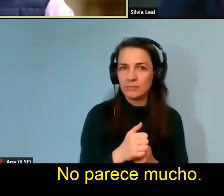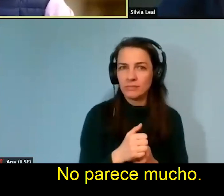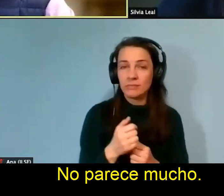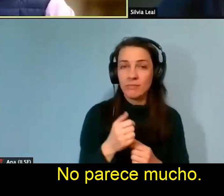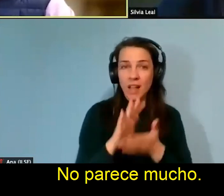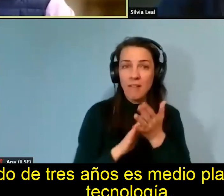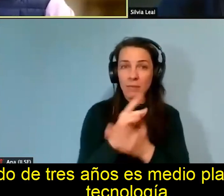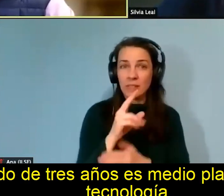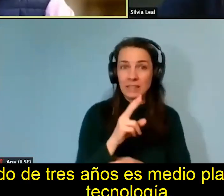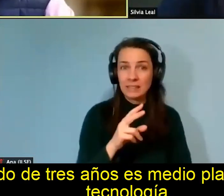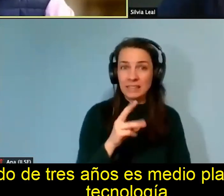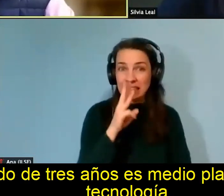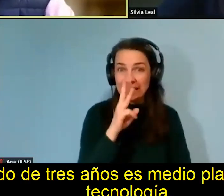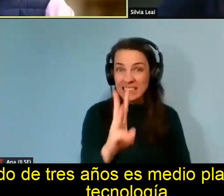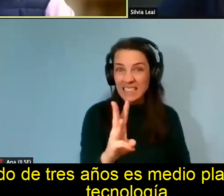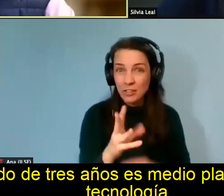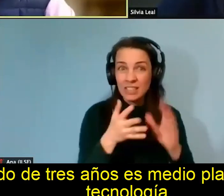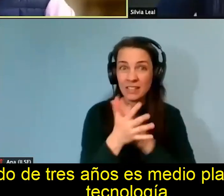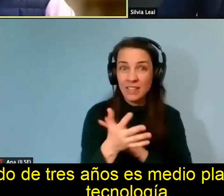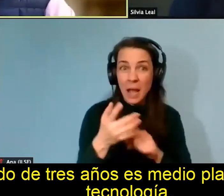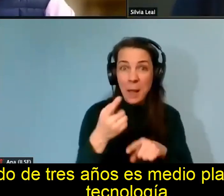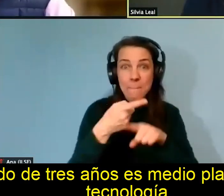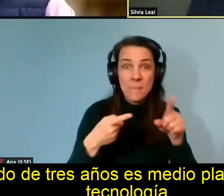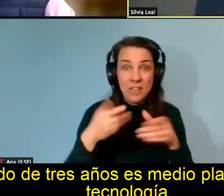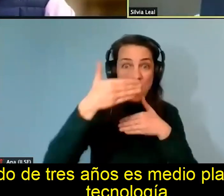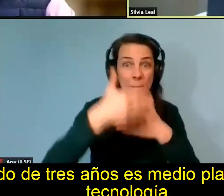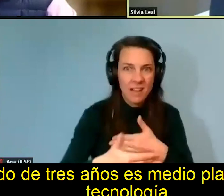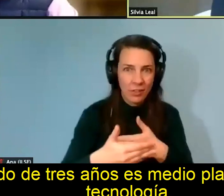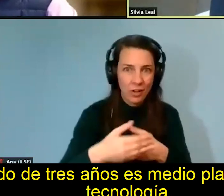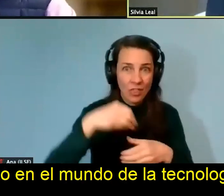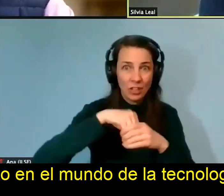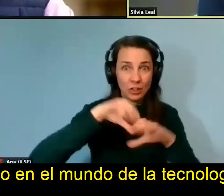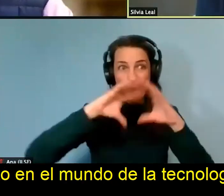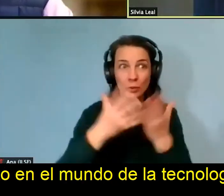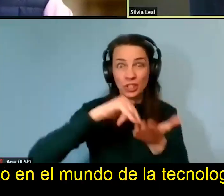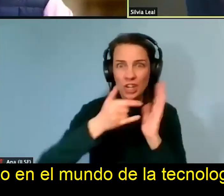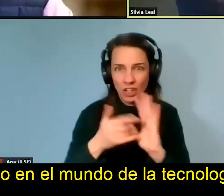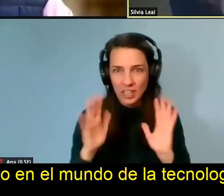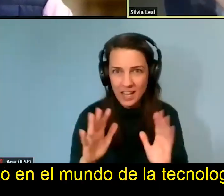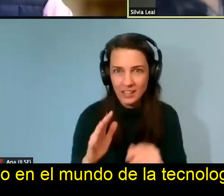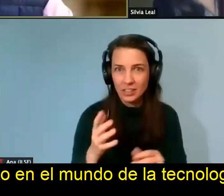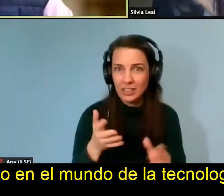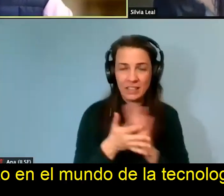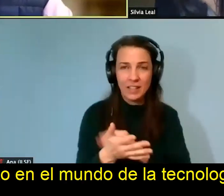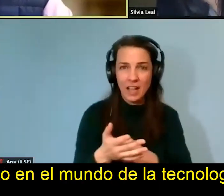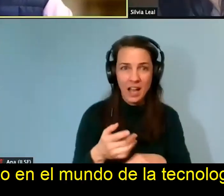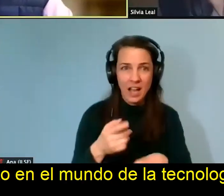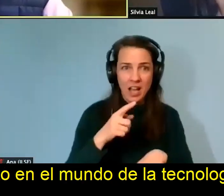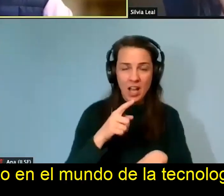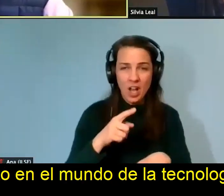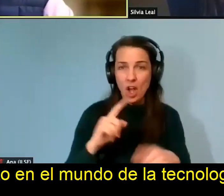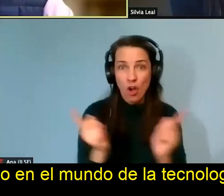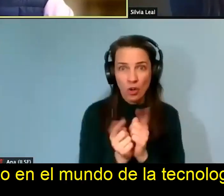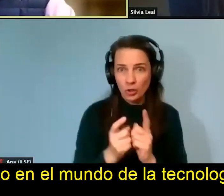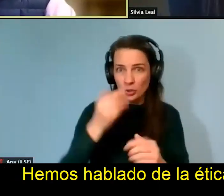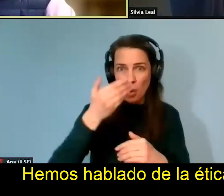3 años, es medio plazo en el mundo de la tecnología, ¿no? Sí. Corto plazo en el mundo de la tecnología son